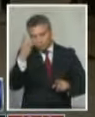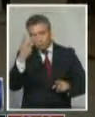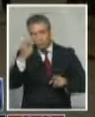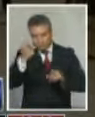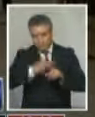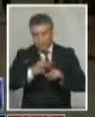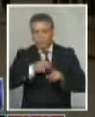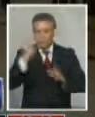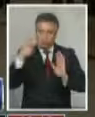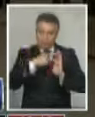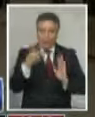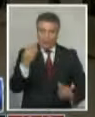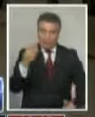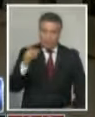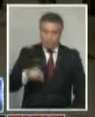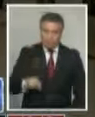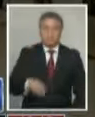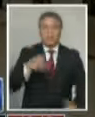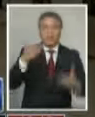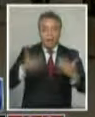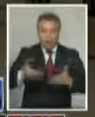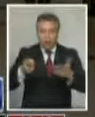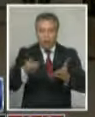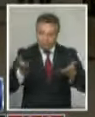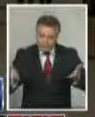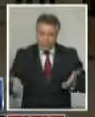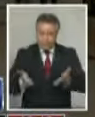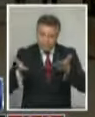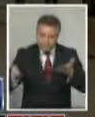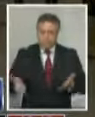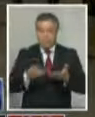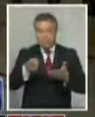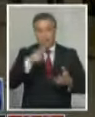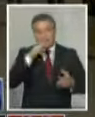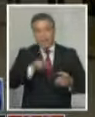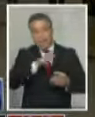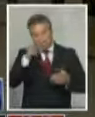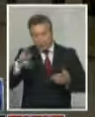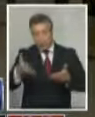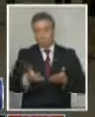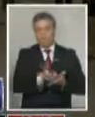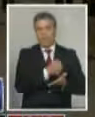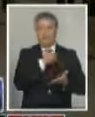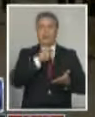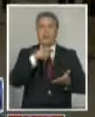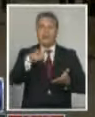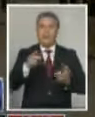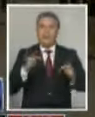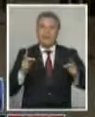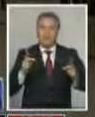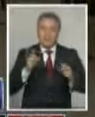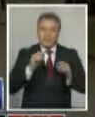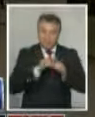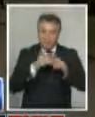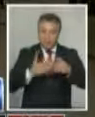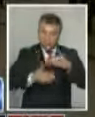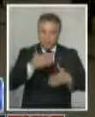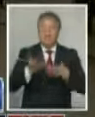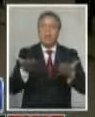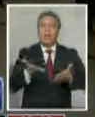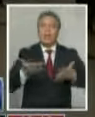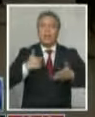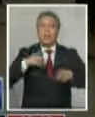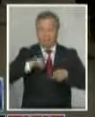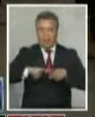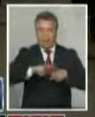Ahora, lo que nos corresponde es incentivar aquellas fuentes que nos permitan recuperar el dinamismo, de la inversión. ¿Qué estamos haciendo?